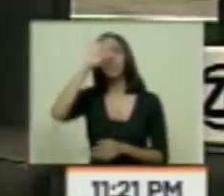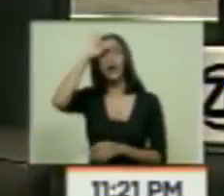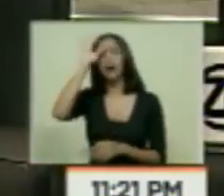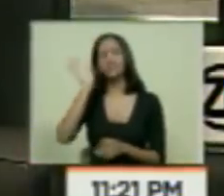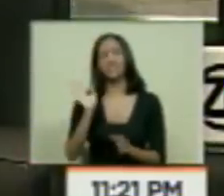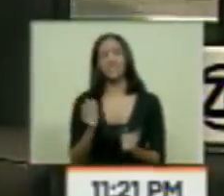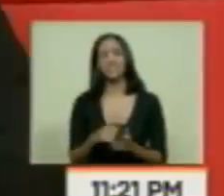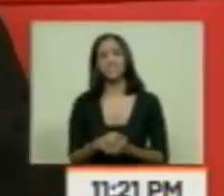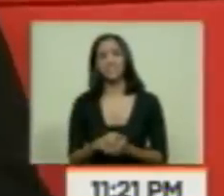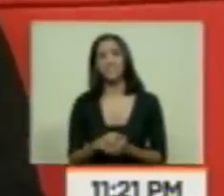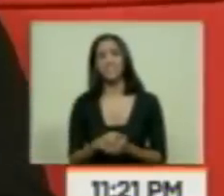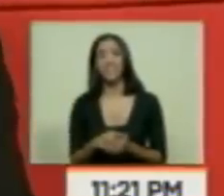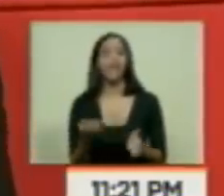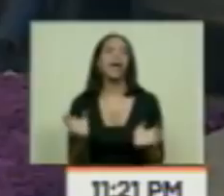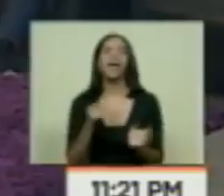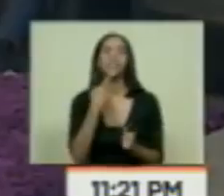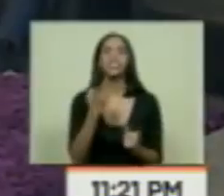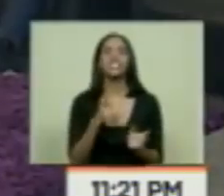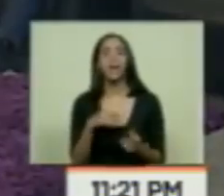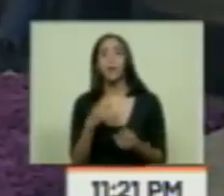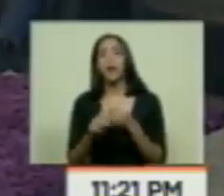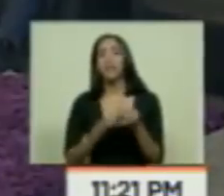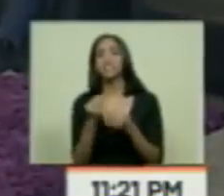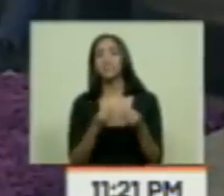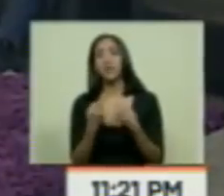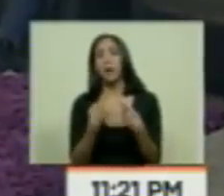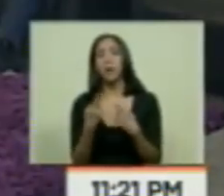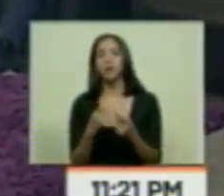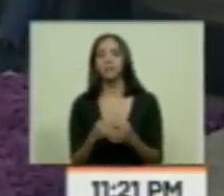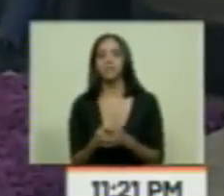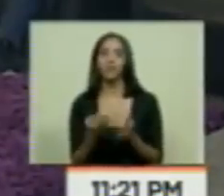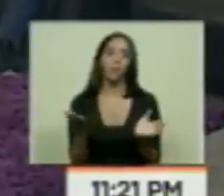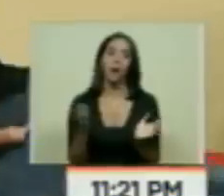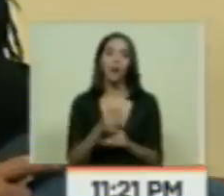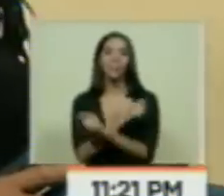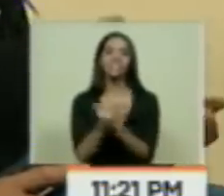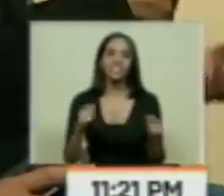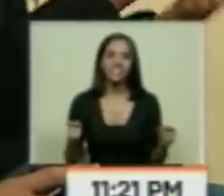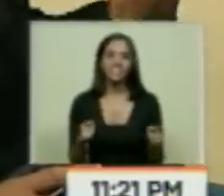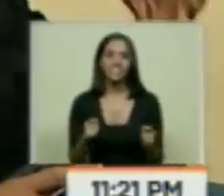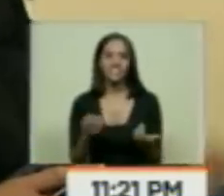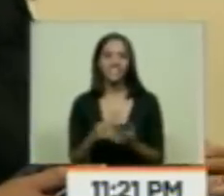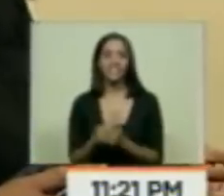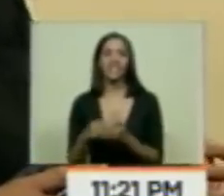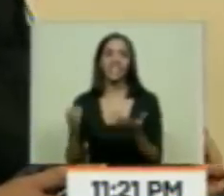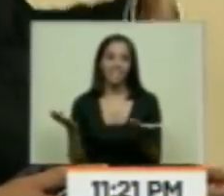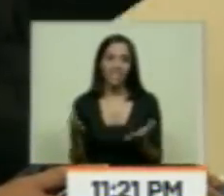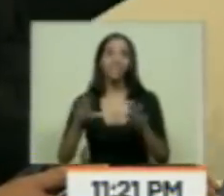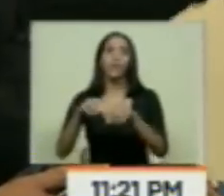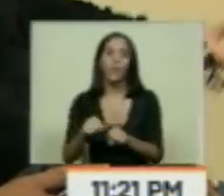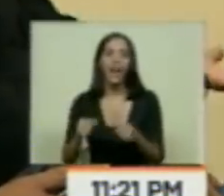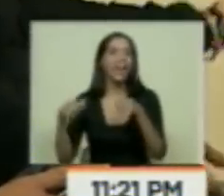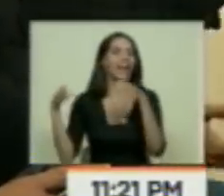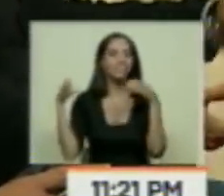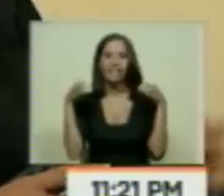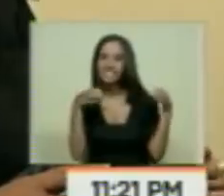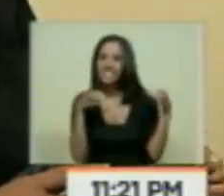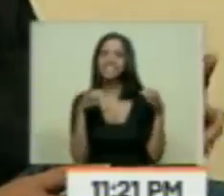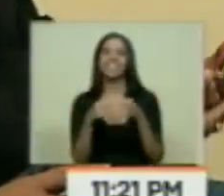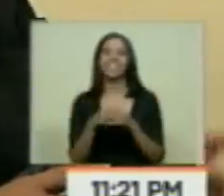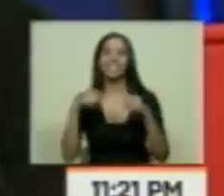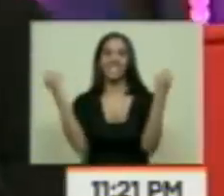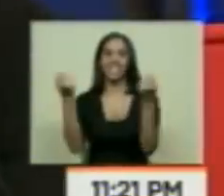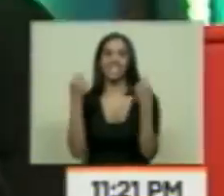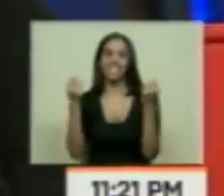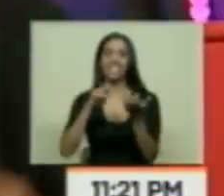yo no sé de esas cosas. ¿Sabes que yo? Ellos me dijeron que hacer unas cosas, ¿no? Yo, como, bueno, cuando se termine de tomar el Nacional y la patilla, Pedro va a ser el